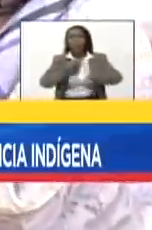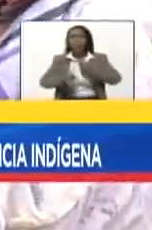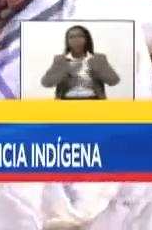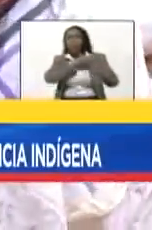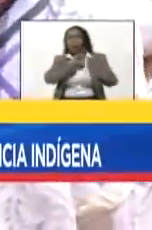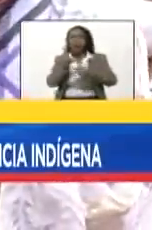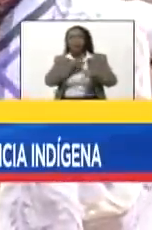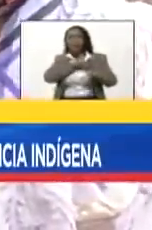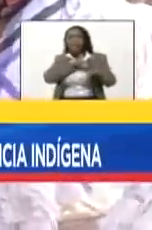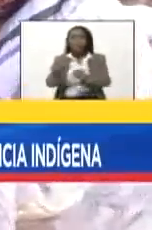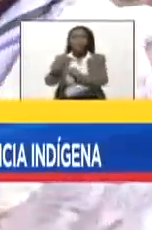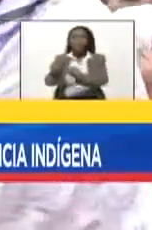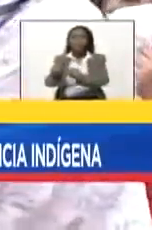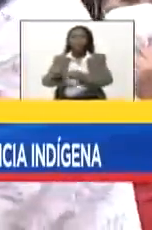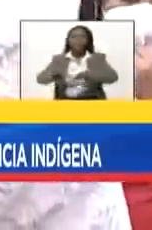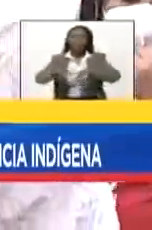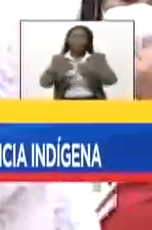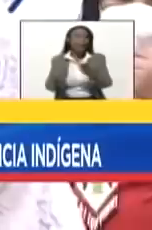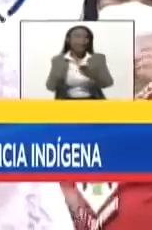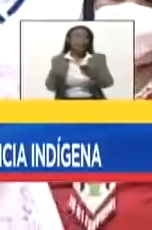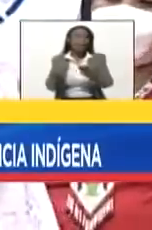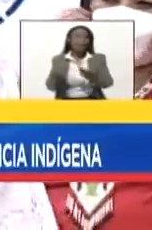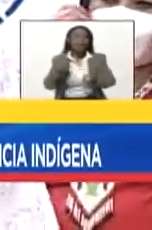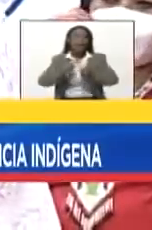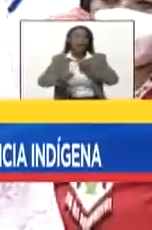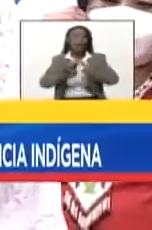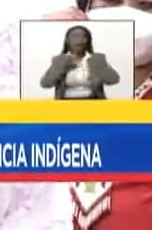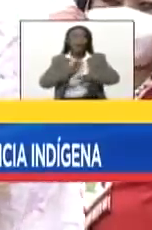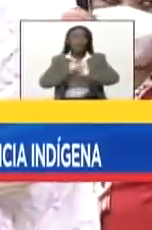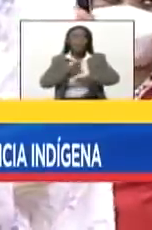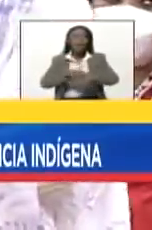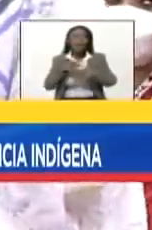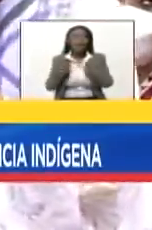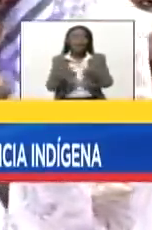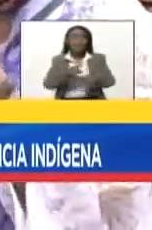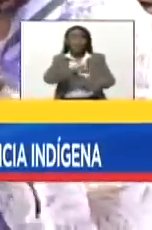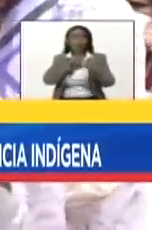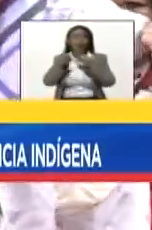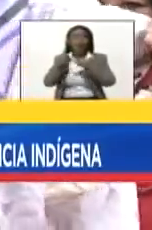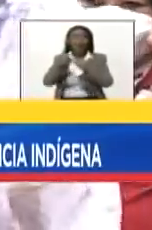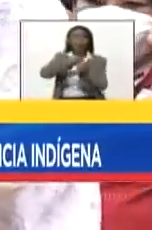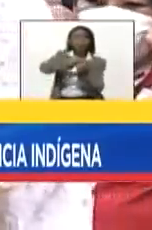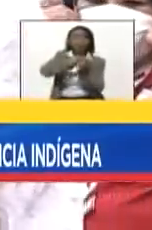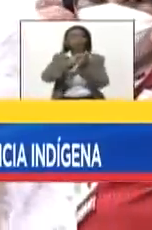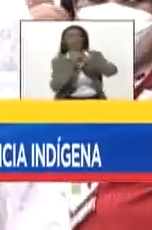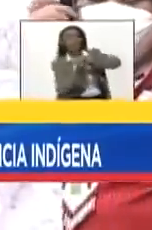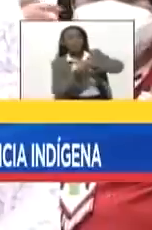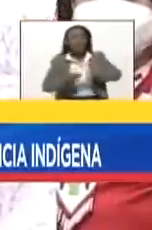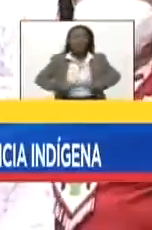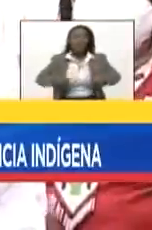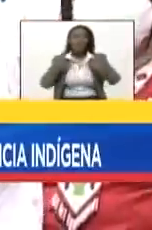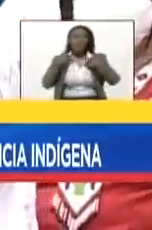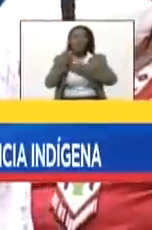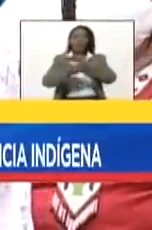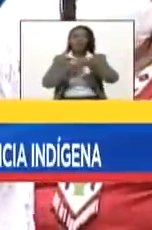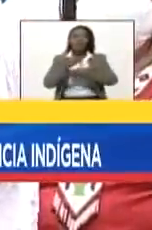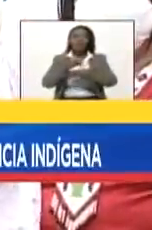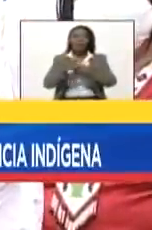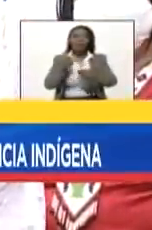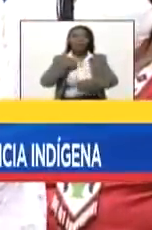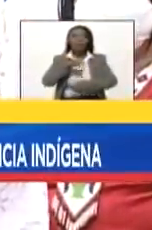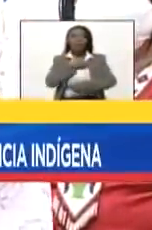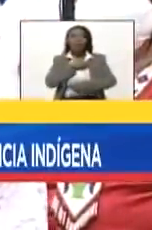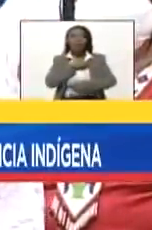ese colonialismo, cuáles son las consecuencias de esos cambios de vida que quisieron hacer en